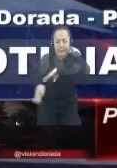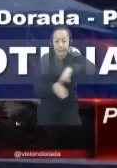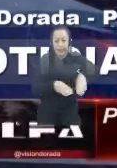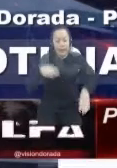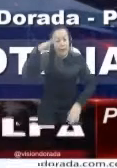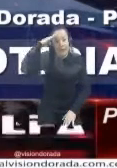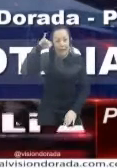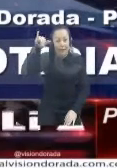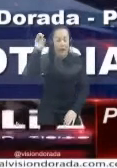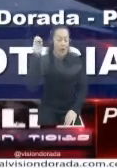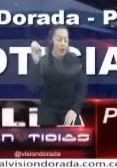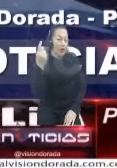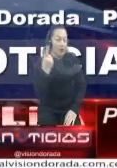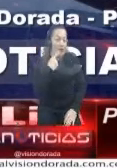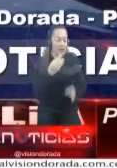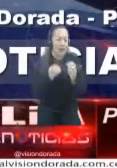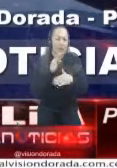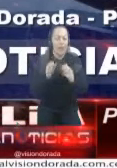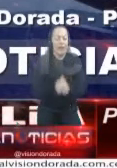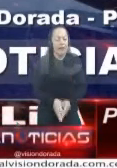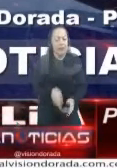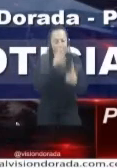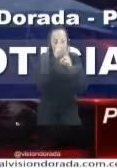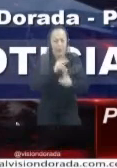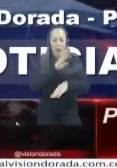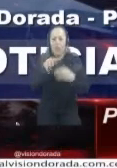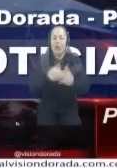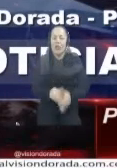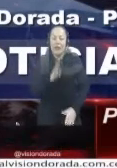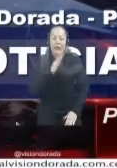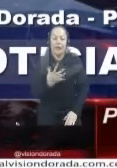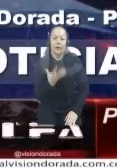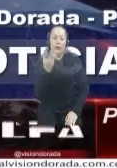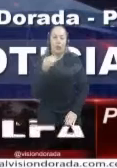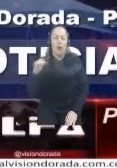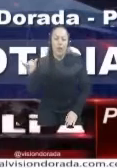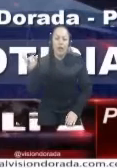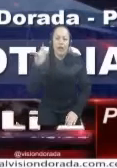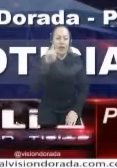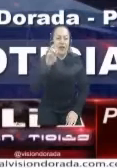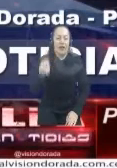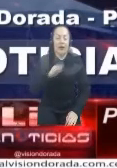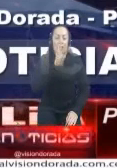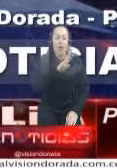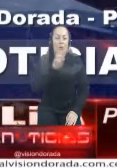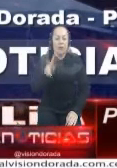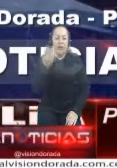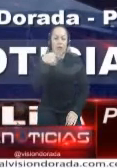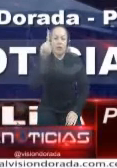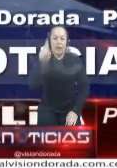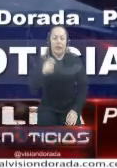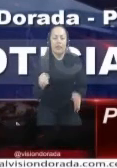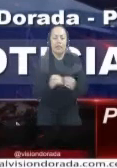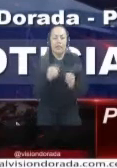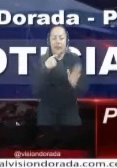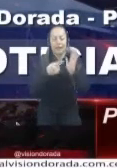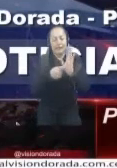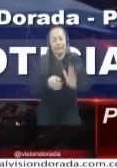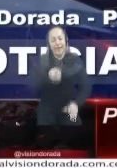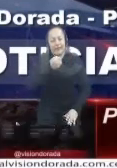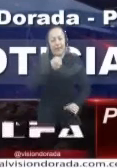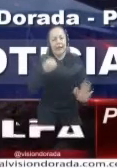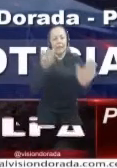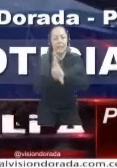Combate número 1 realizó sentido homenaje a la tripulación de la aeronave FAC 4216 y aquí en estas noticias